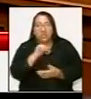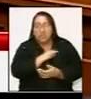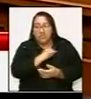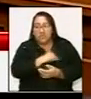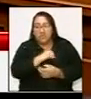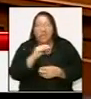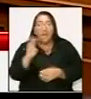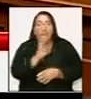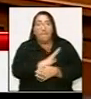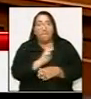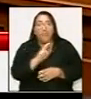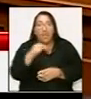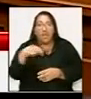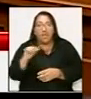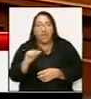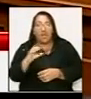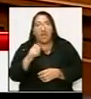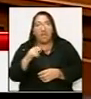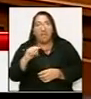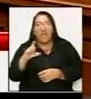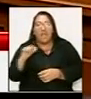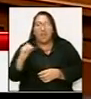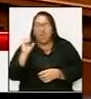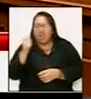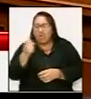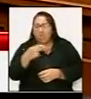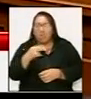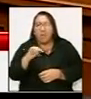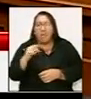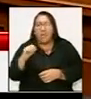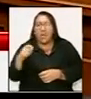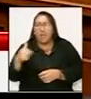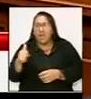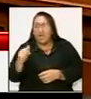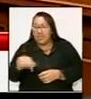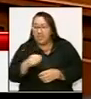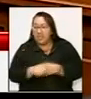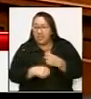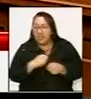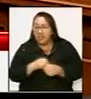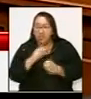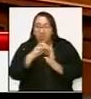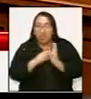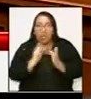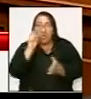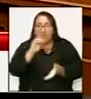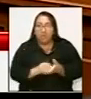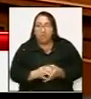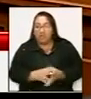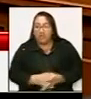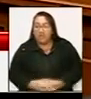en Breña, en Carmen de la Legua y me parece que en Huamanga. Y este año se programa uno más.